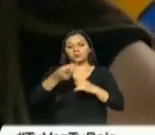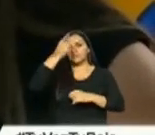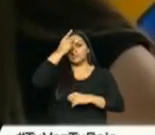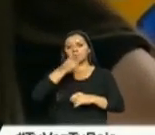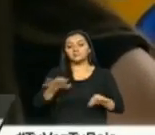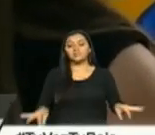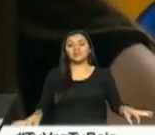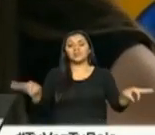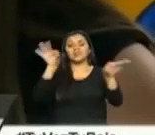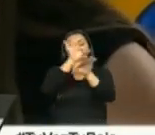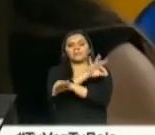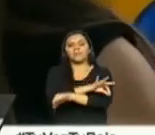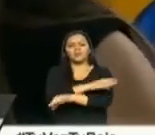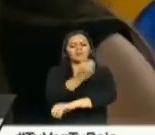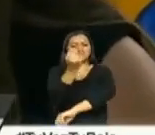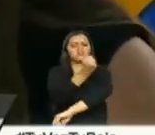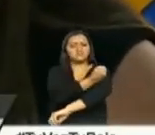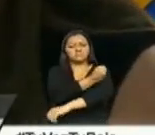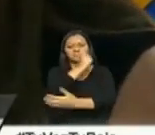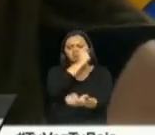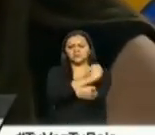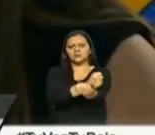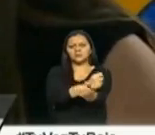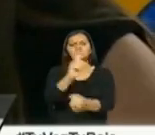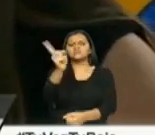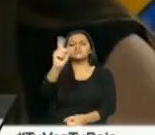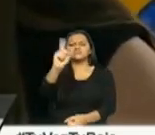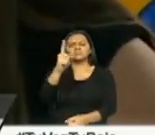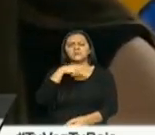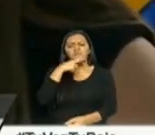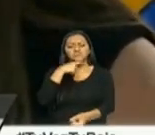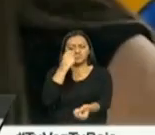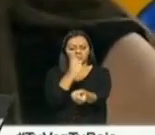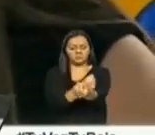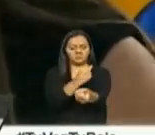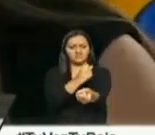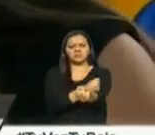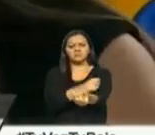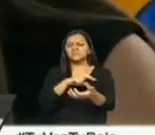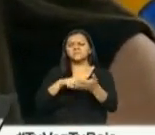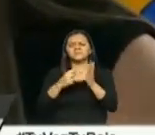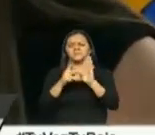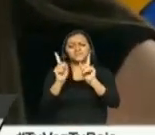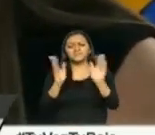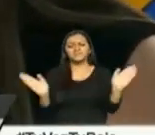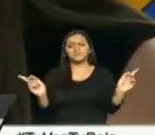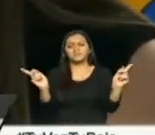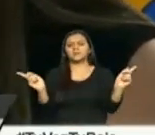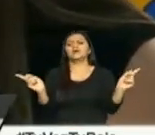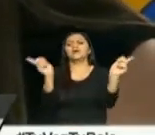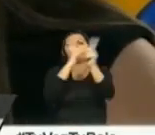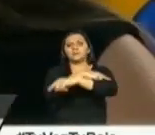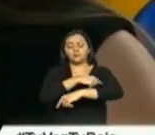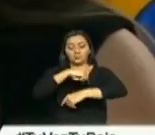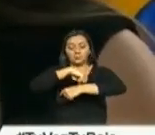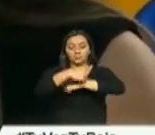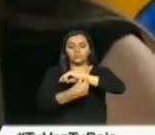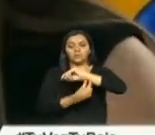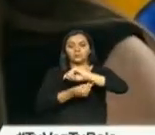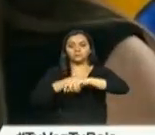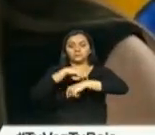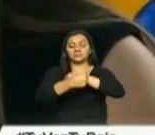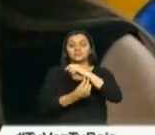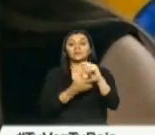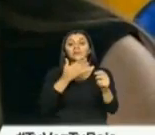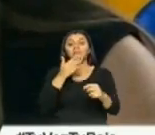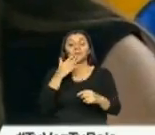reemplazar a nivel nacional el uso de sellos con estas otras medidas alternativas, como son las pulseras. Vuelvo y repito, en los centros que